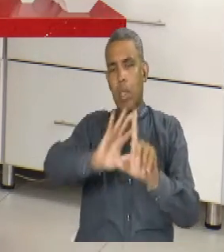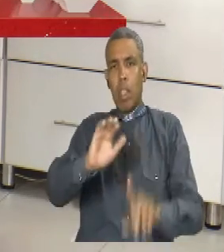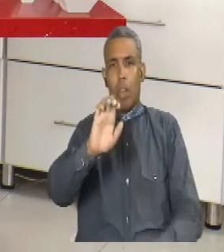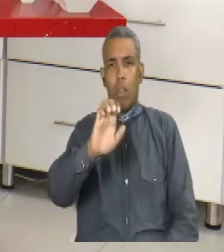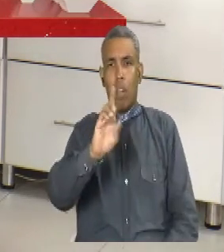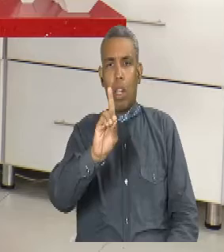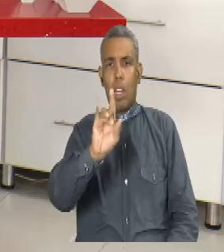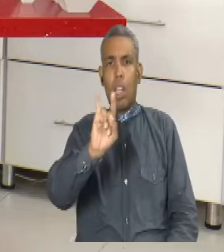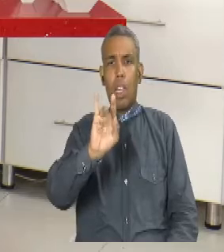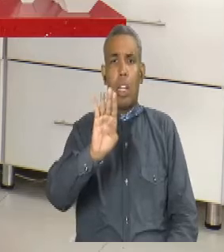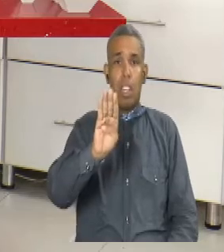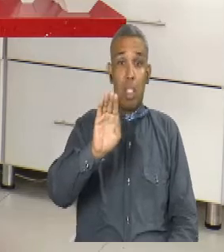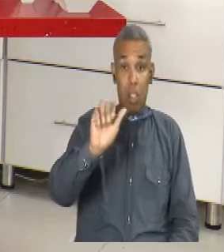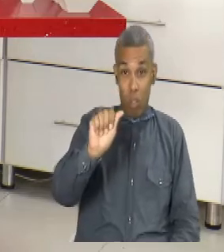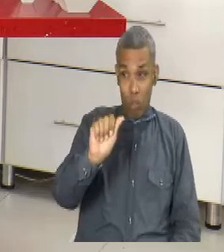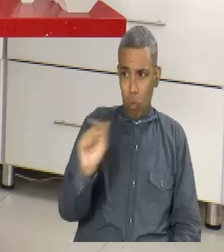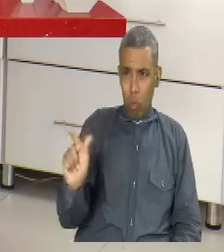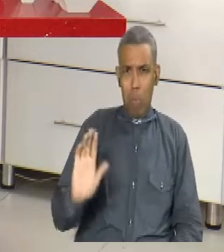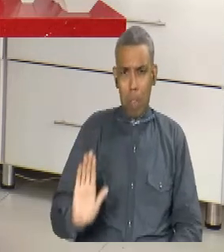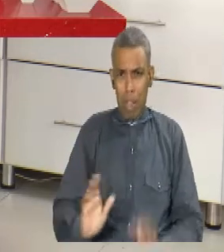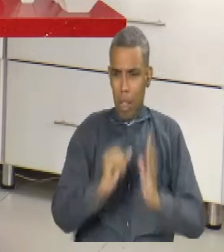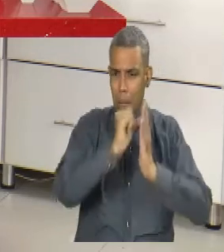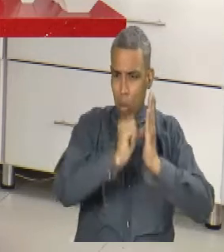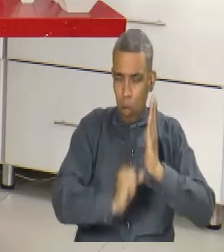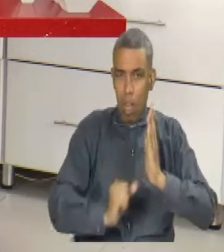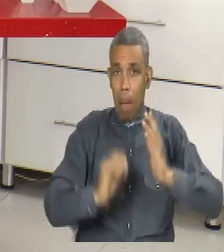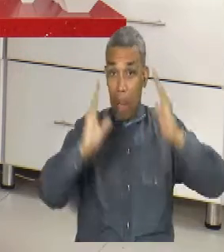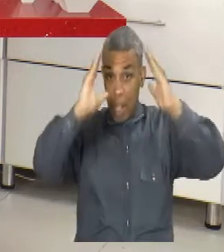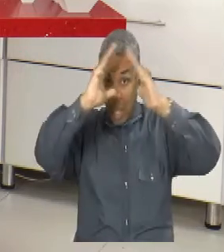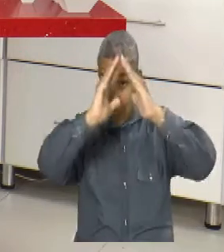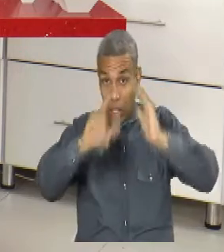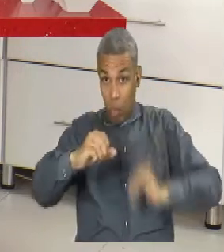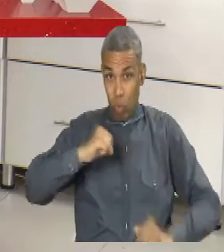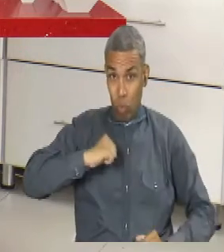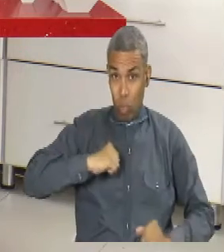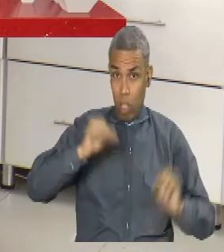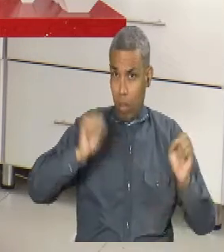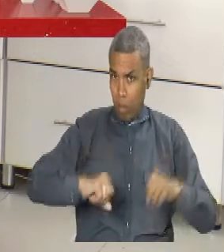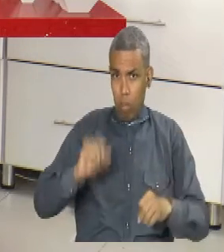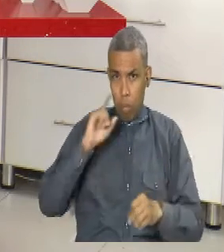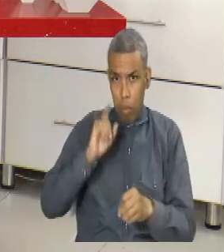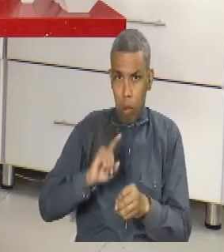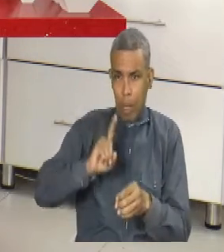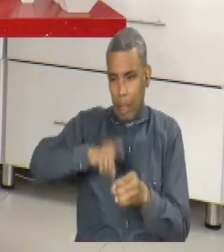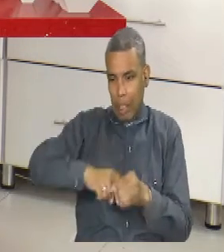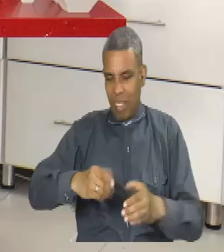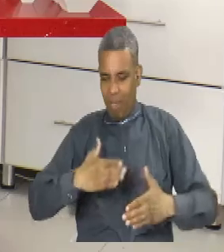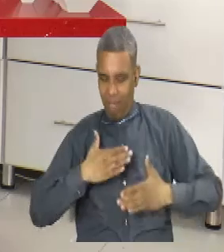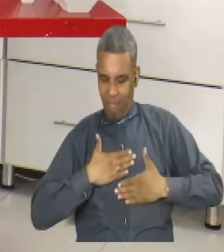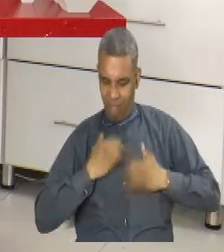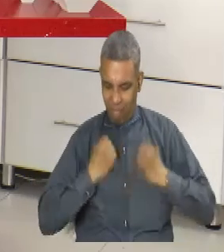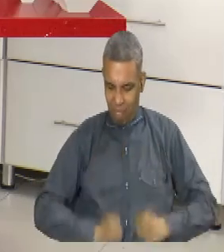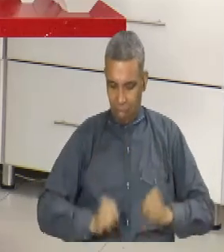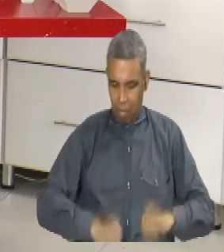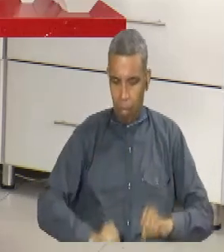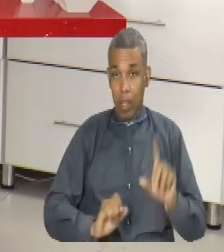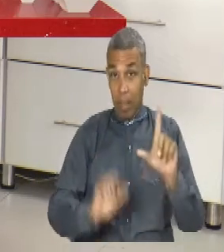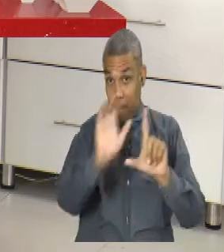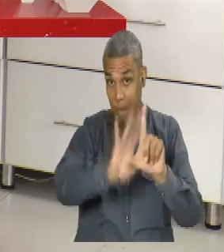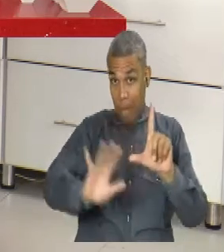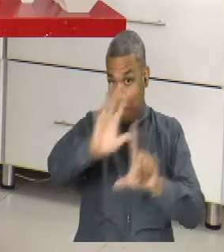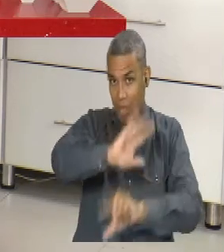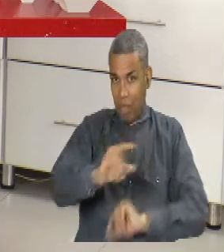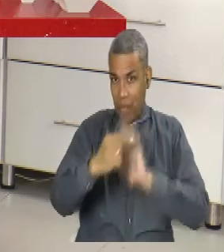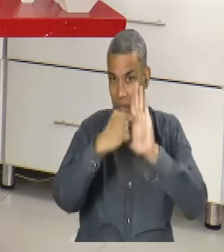La entidad que ofrece vivienda para la gente barranqueña está ofreciendo unos proyectos. Entonces, en la pantalla va a salir la imagen para que